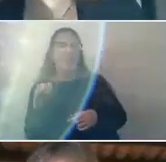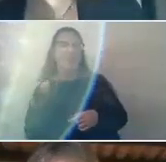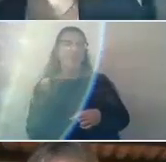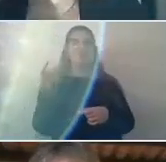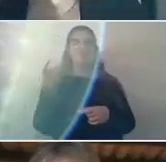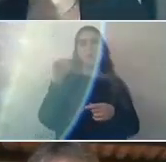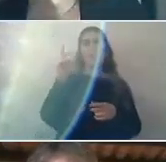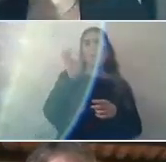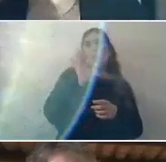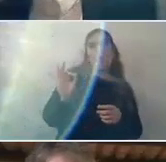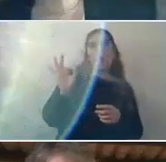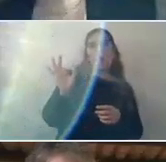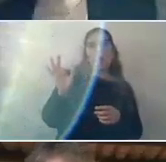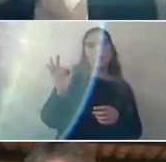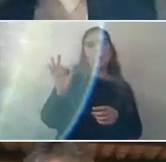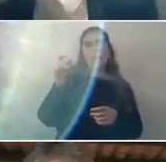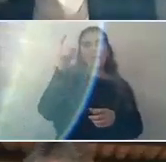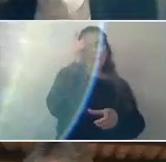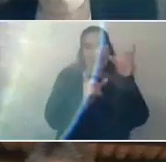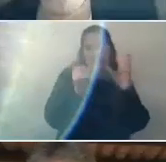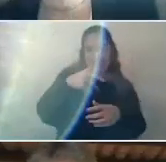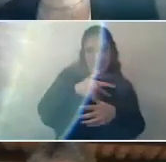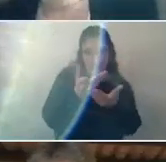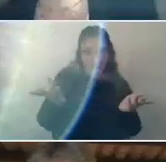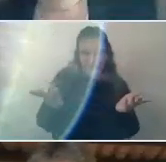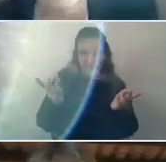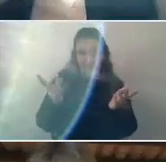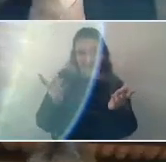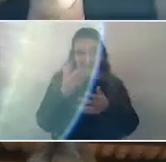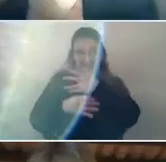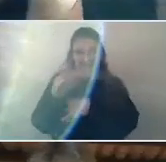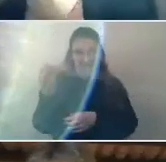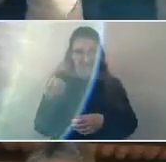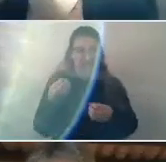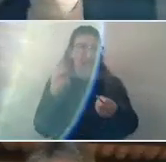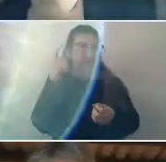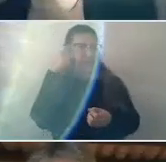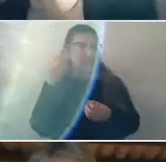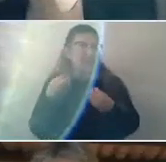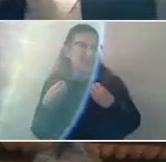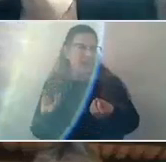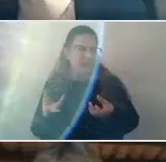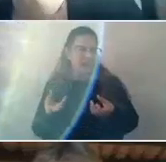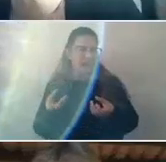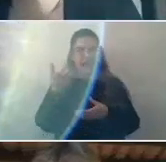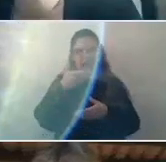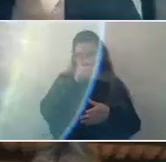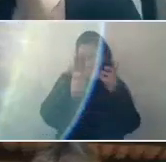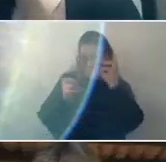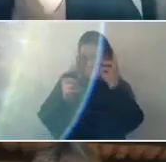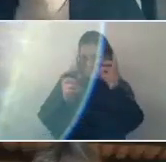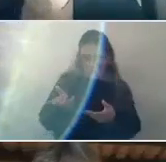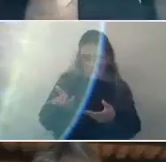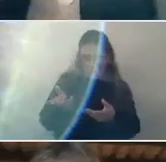la discapacidad y que construye la identidad de la persona la misma sociedad construye cada vez que